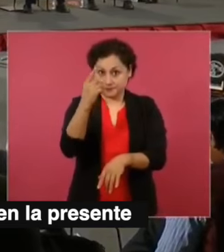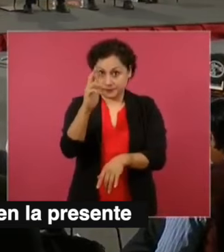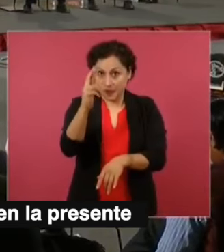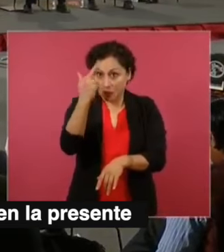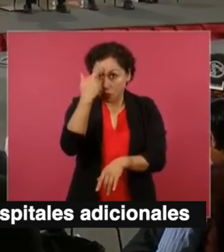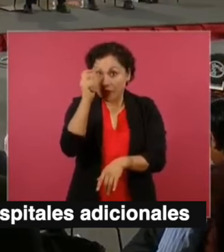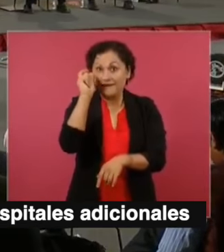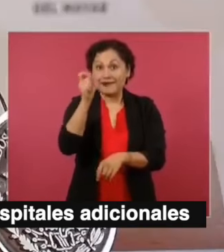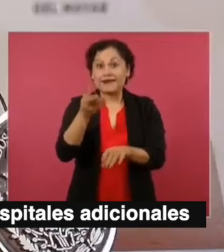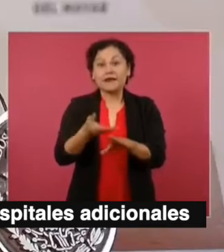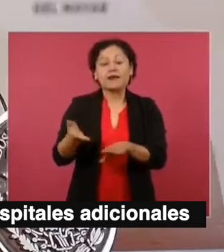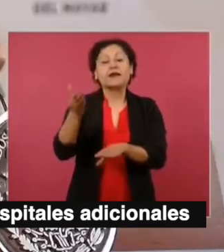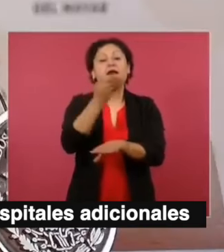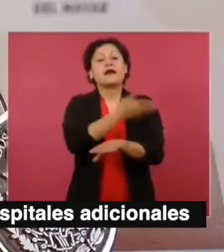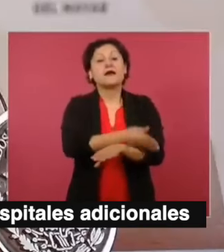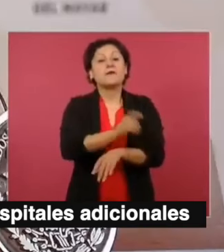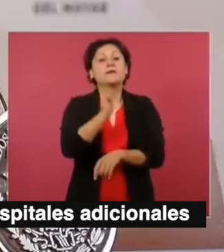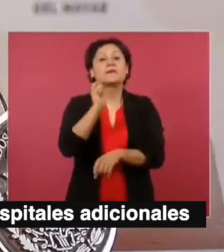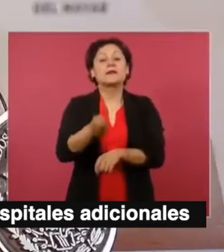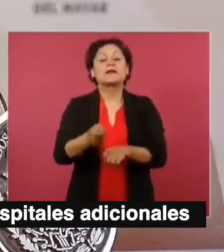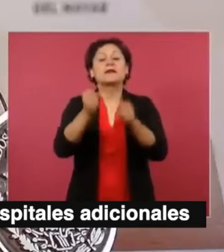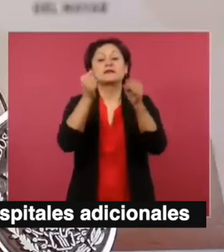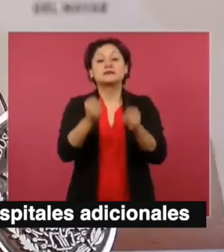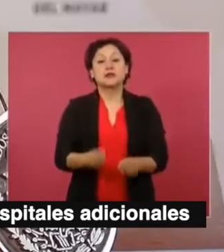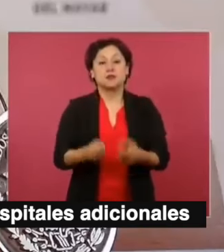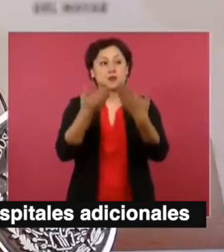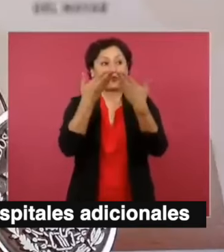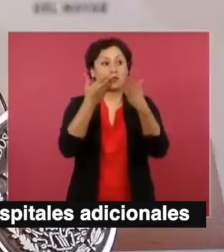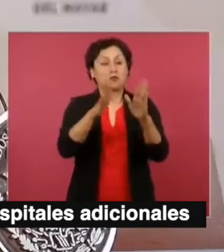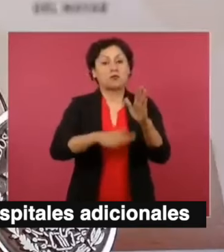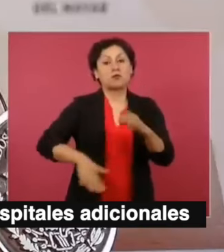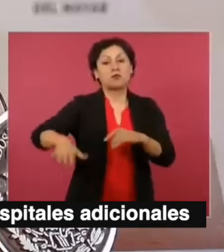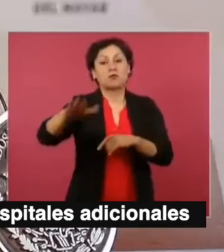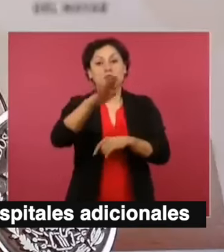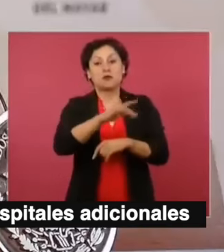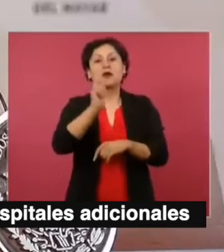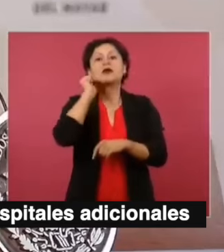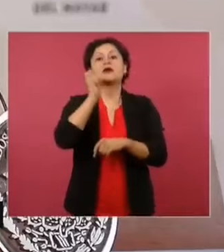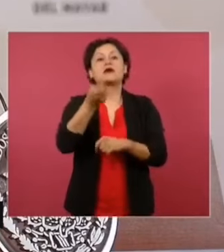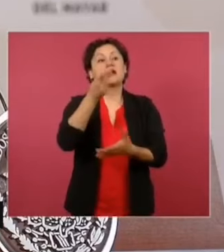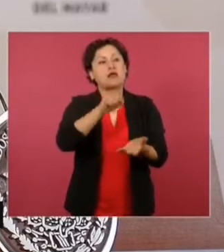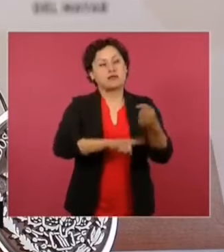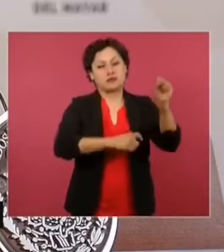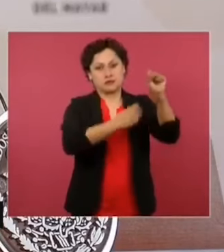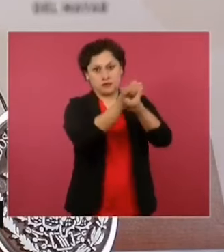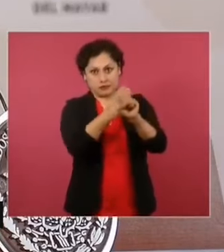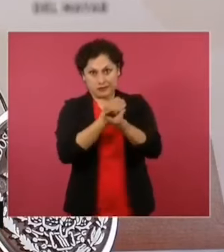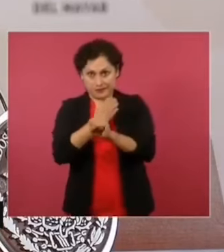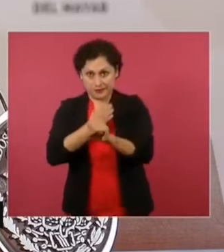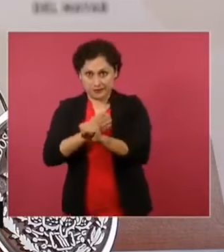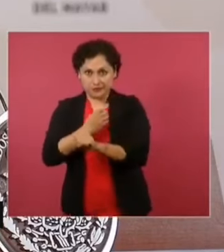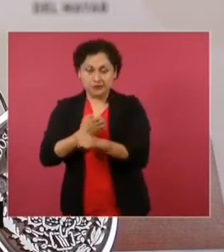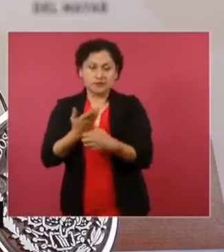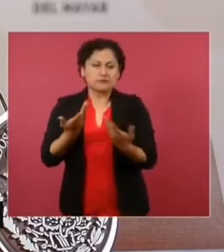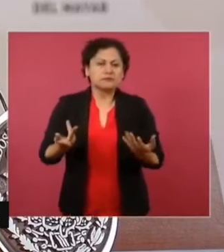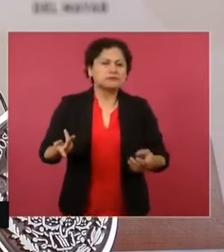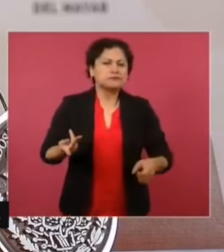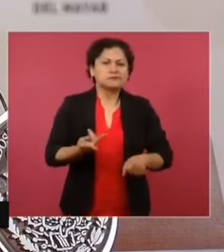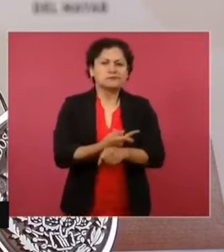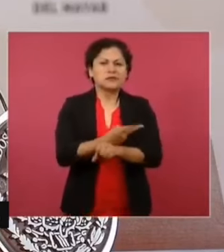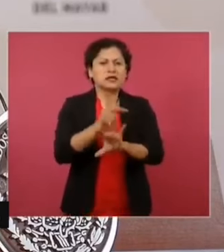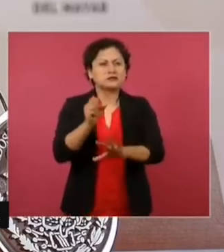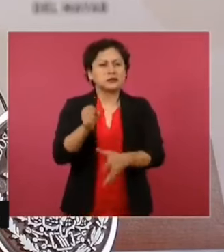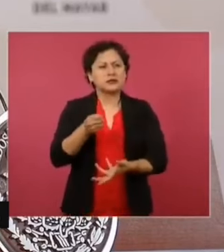informó que en la presente administración el gobierno federal ha rescatado más de 90 hospitales adicionales que estaban abandonados, inconclusos,